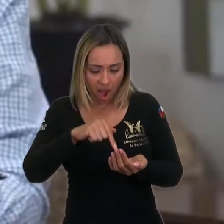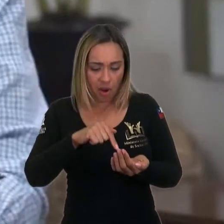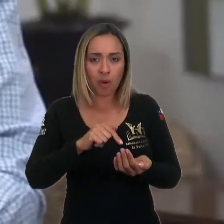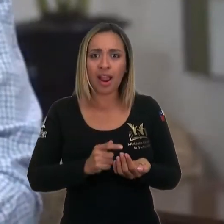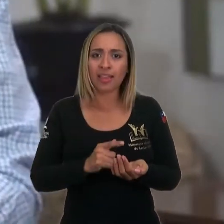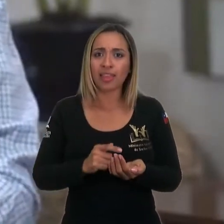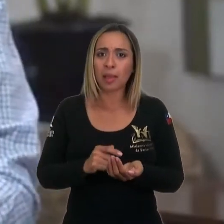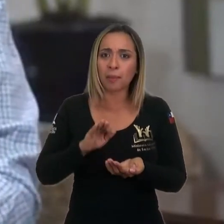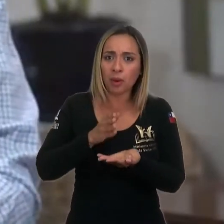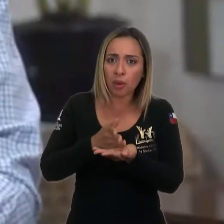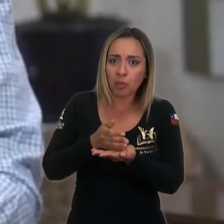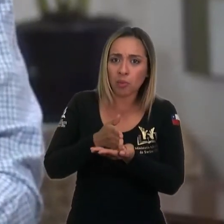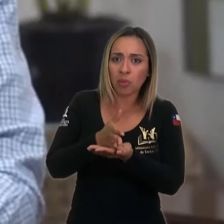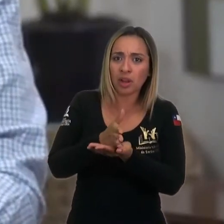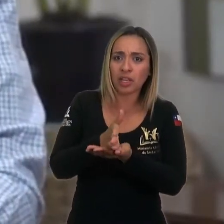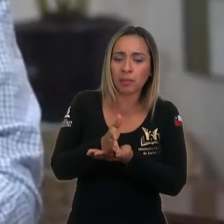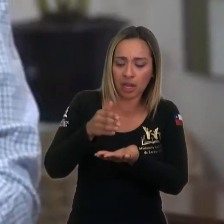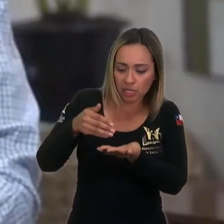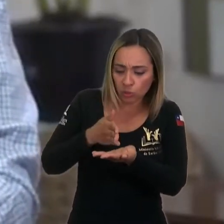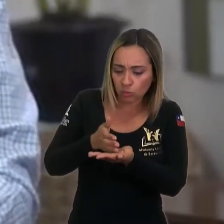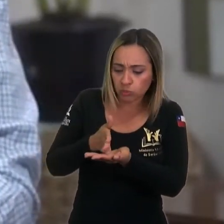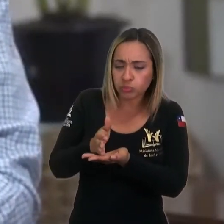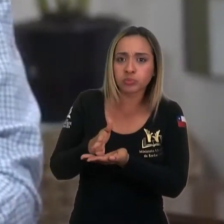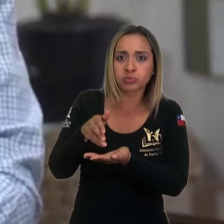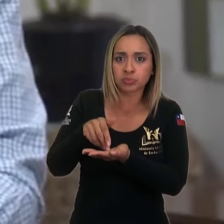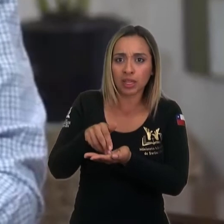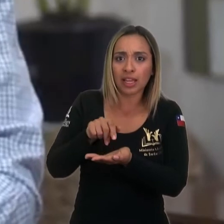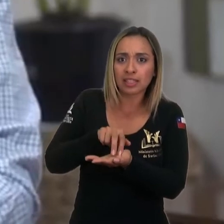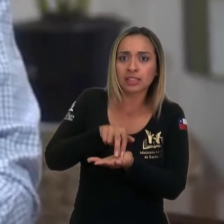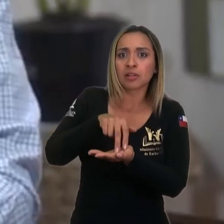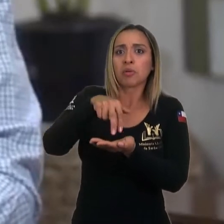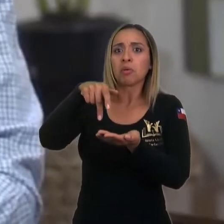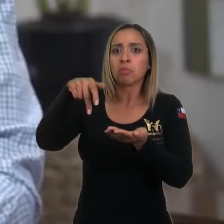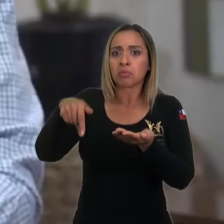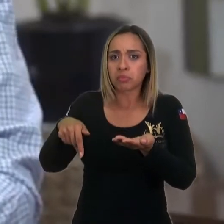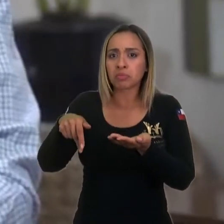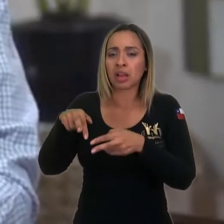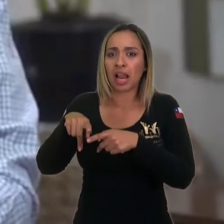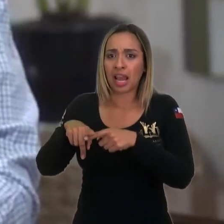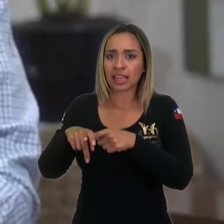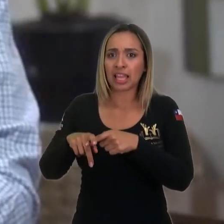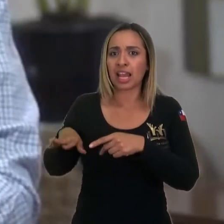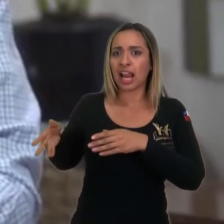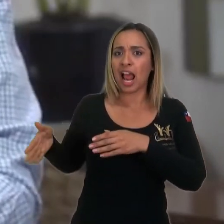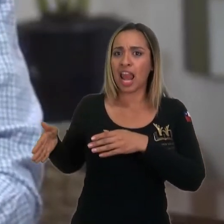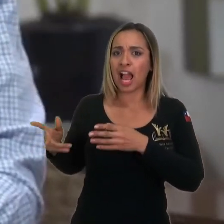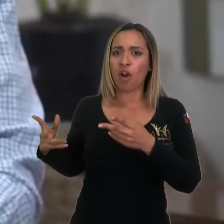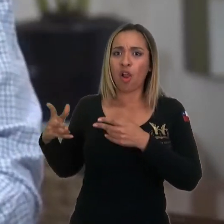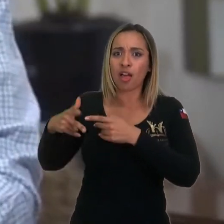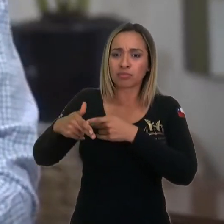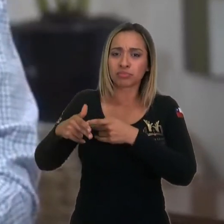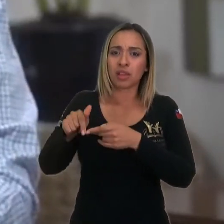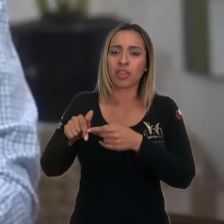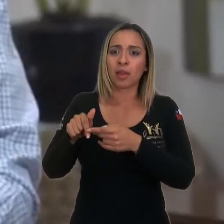apareció una forma de vida en forma de renacuajo, y el renacuajo salió del agua, perdió la cola, se